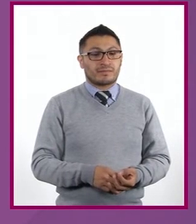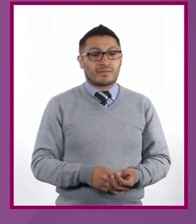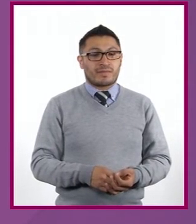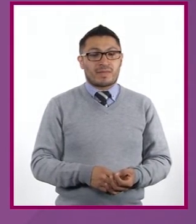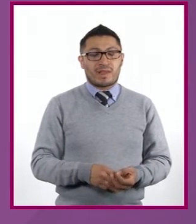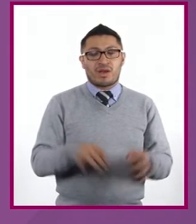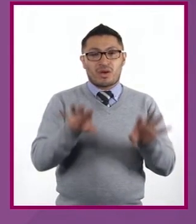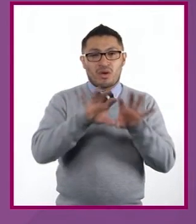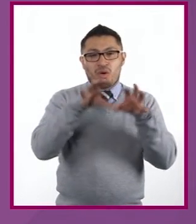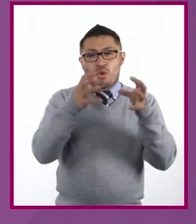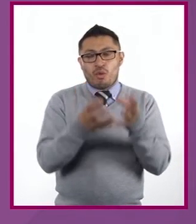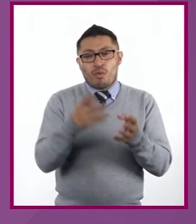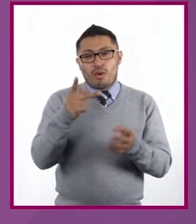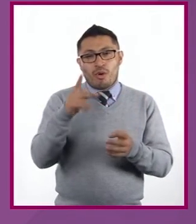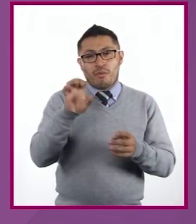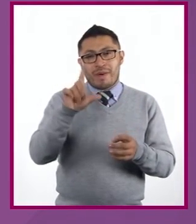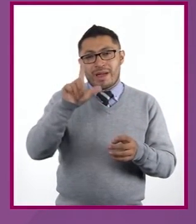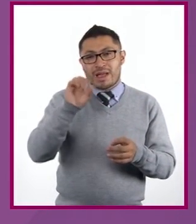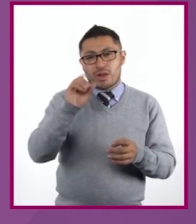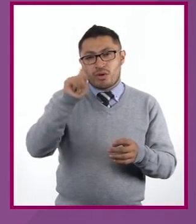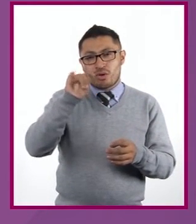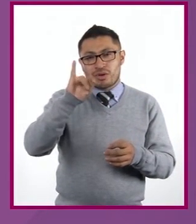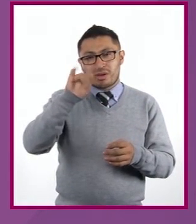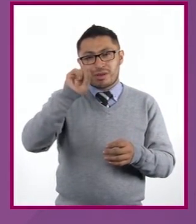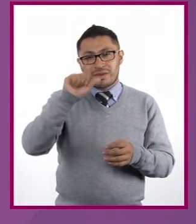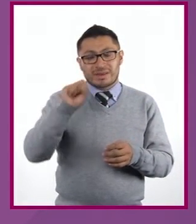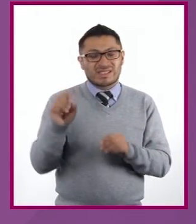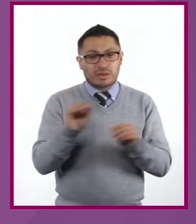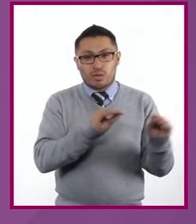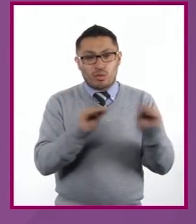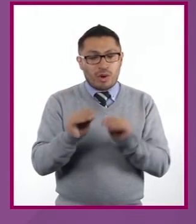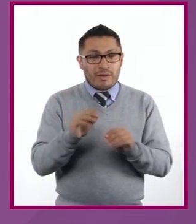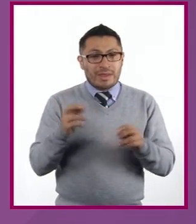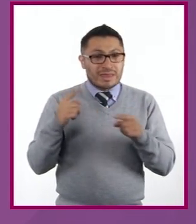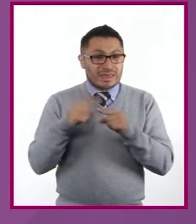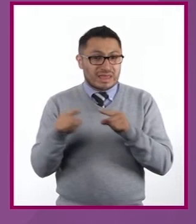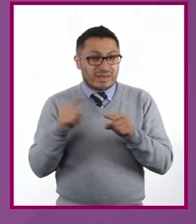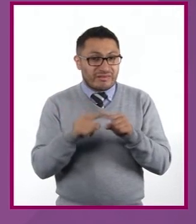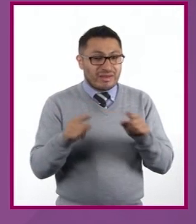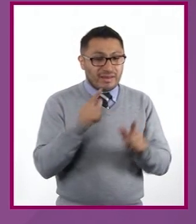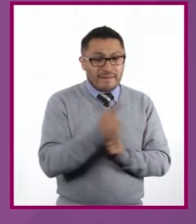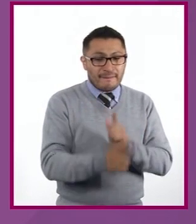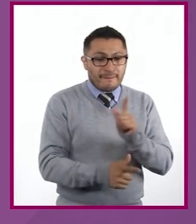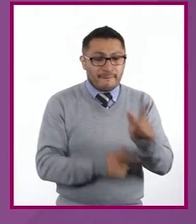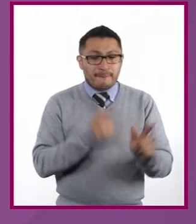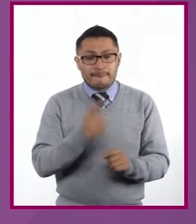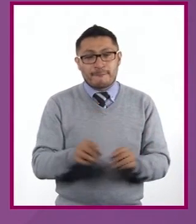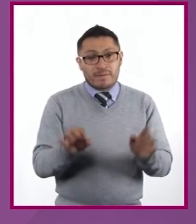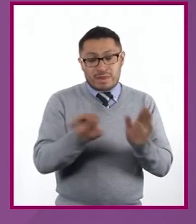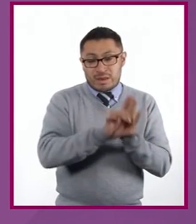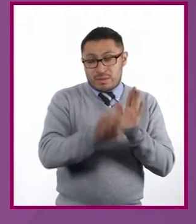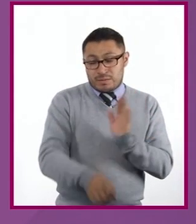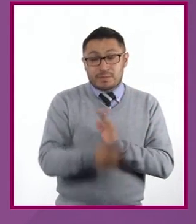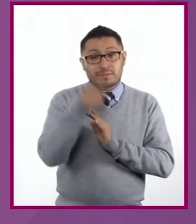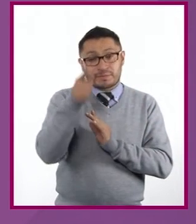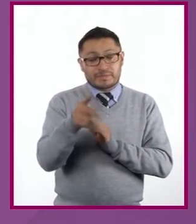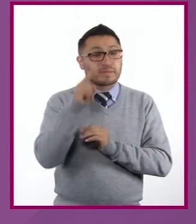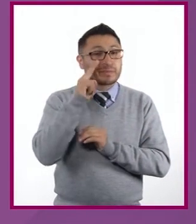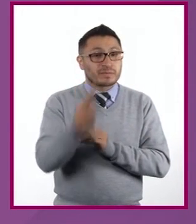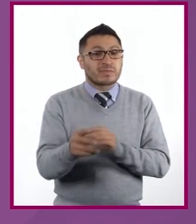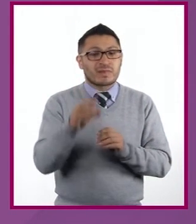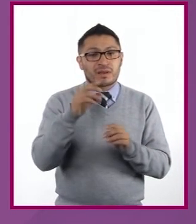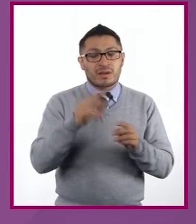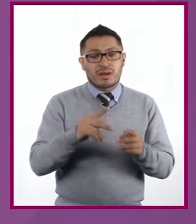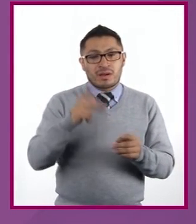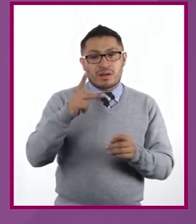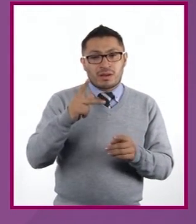son pelotitas que se mueven a distinta velocidad. Bueno, en el caso de este simulador, lo que vemos son